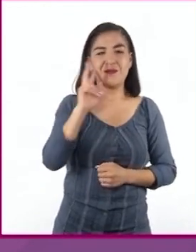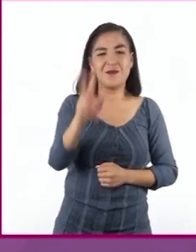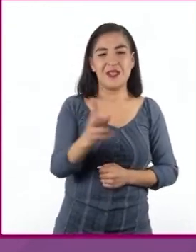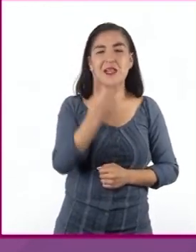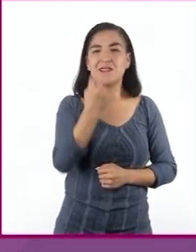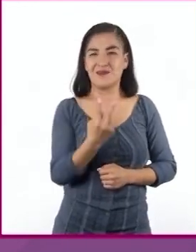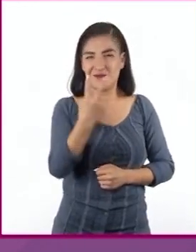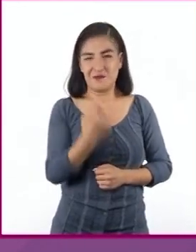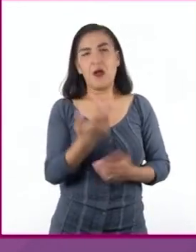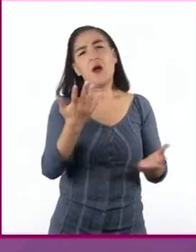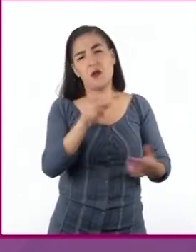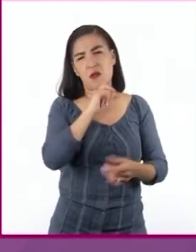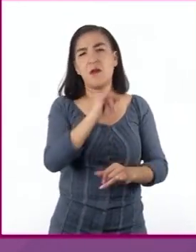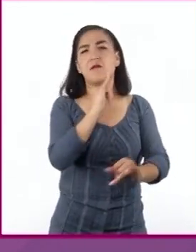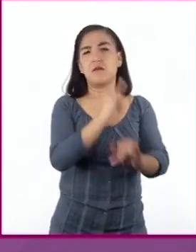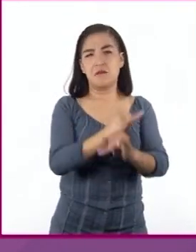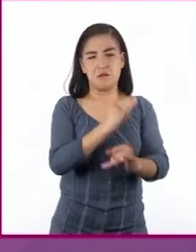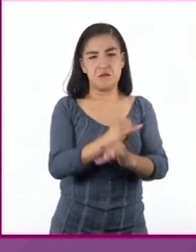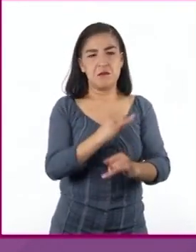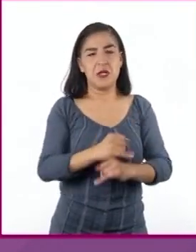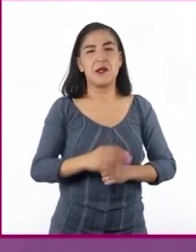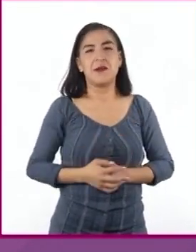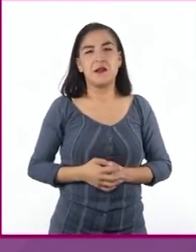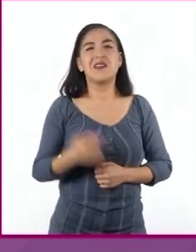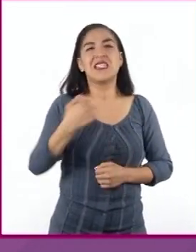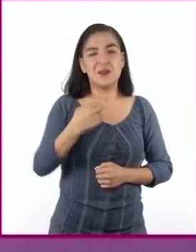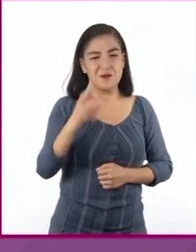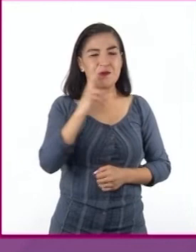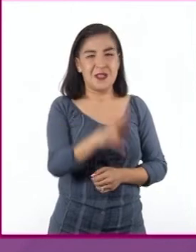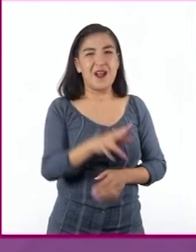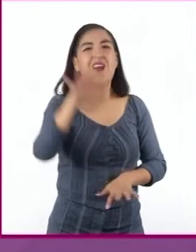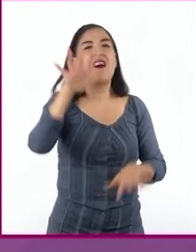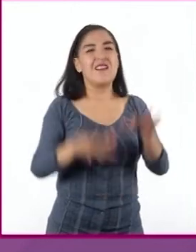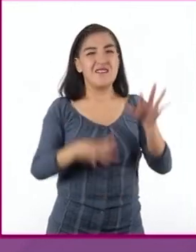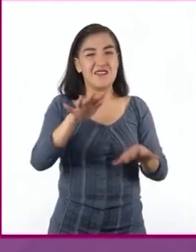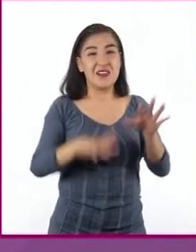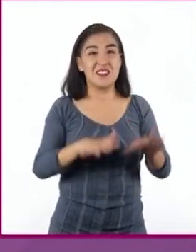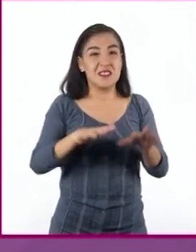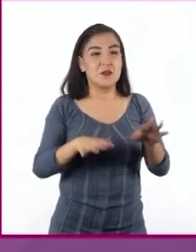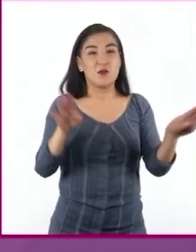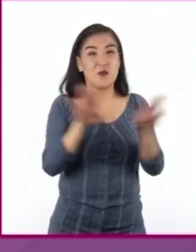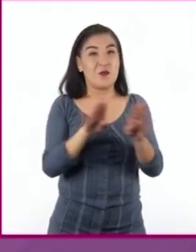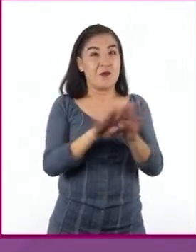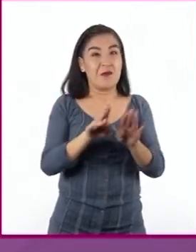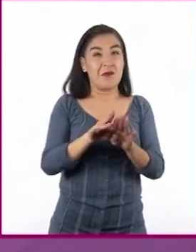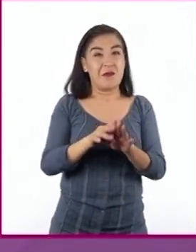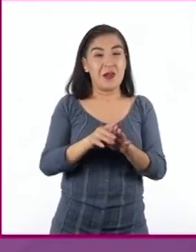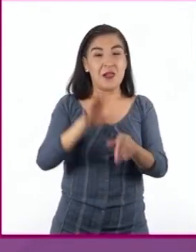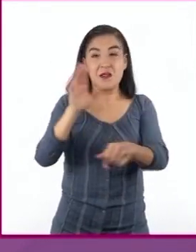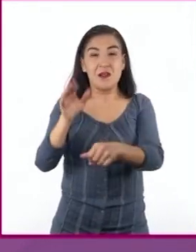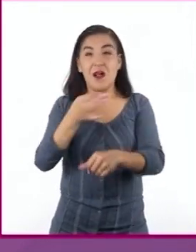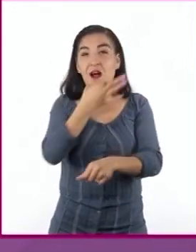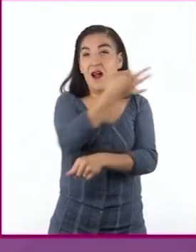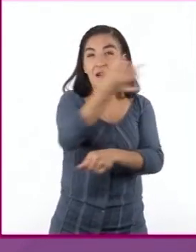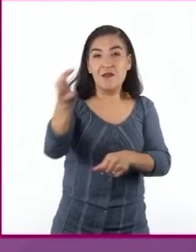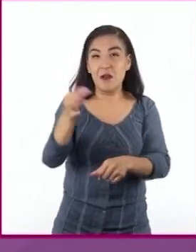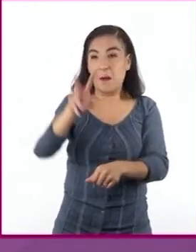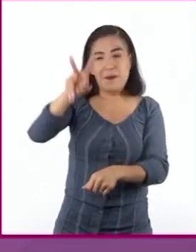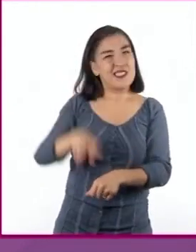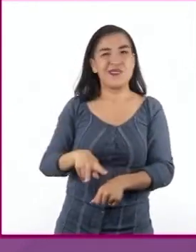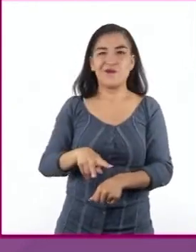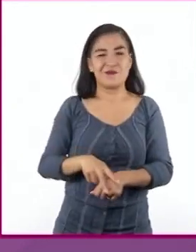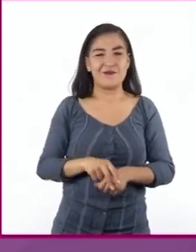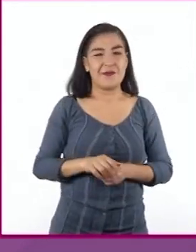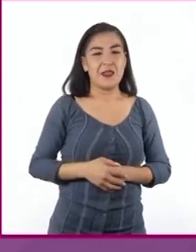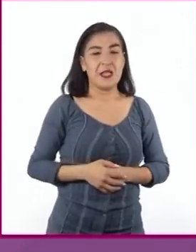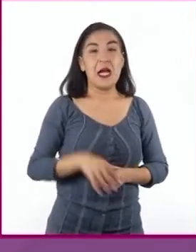y las redes sociales, me he dado cuenta que no siempre se dice la verdad. El 19 de